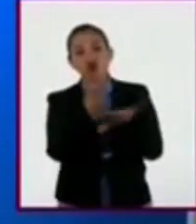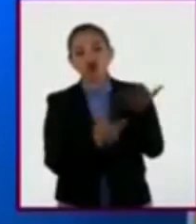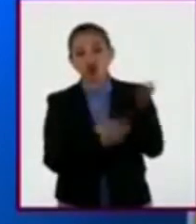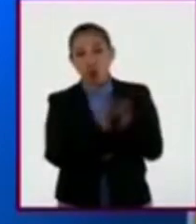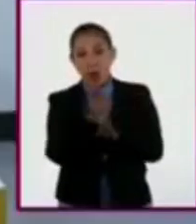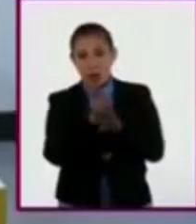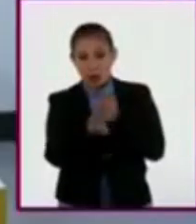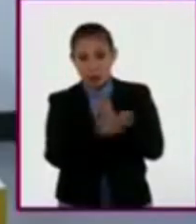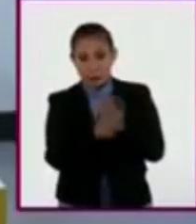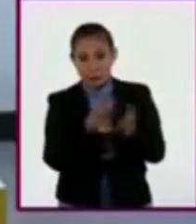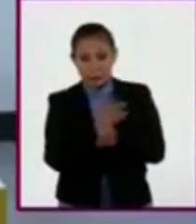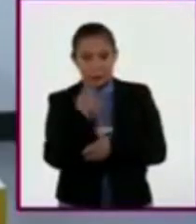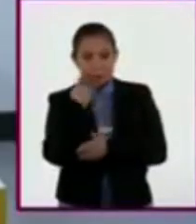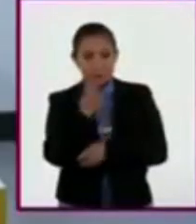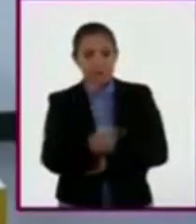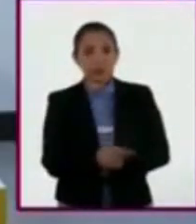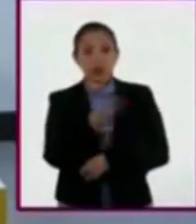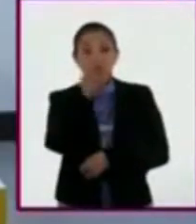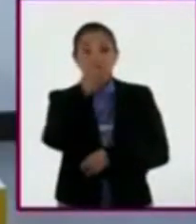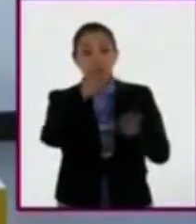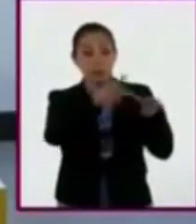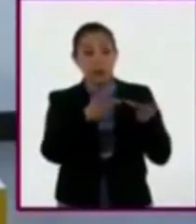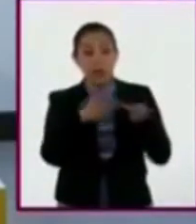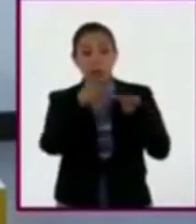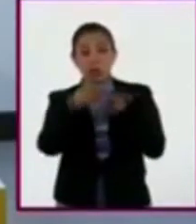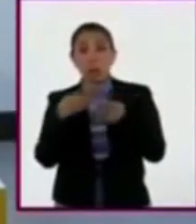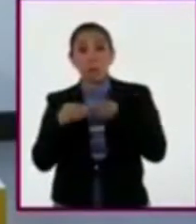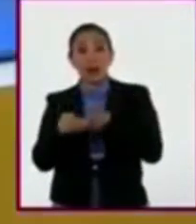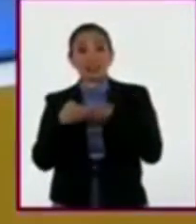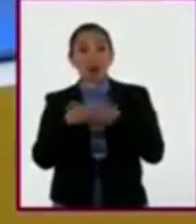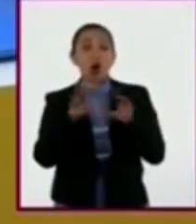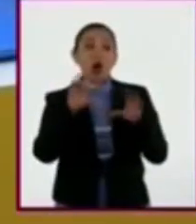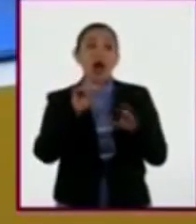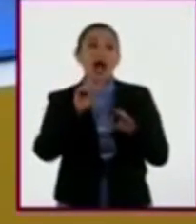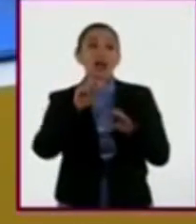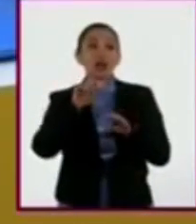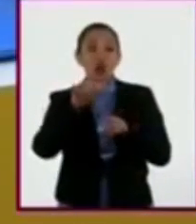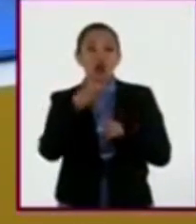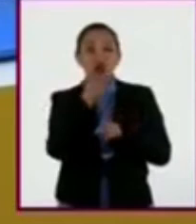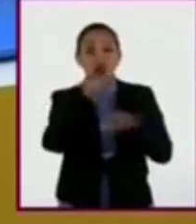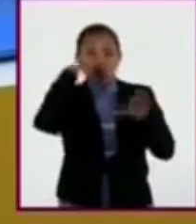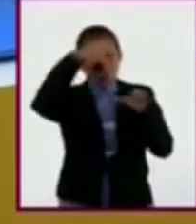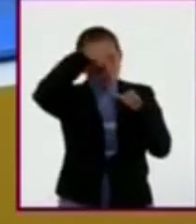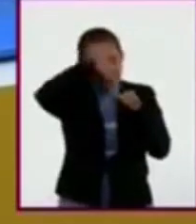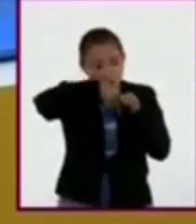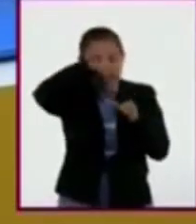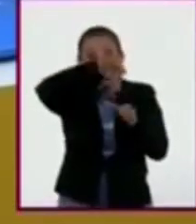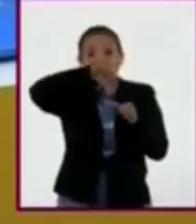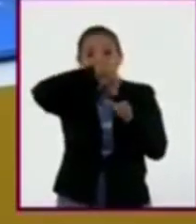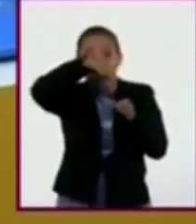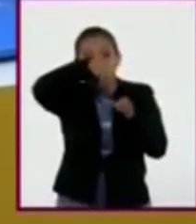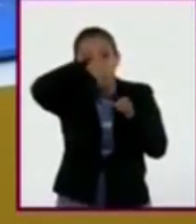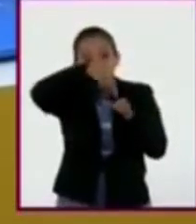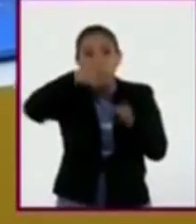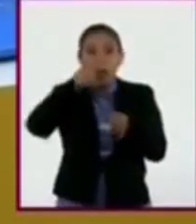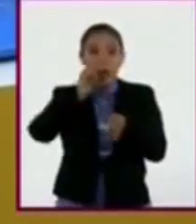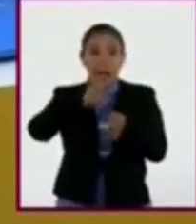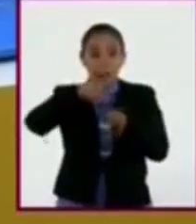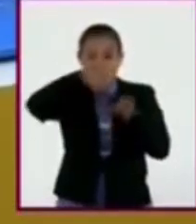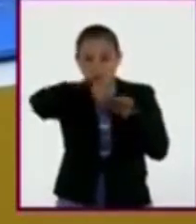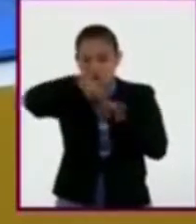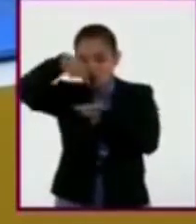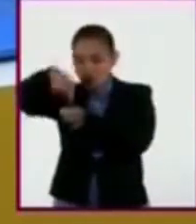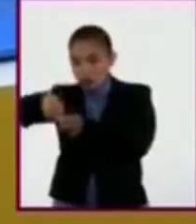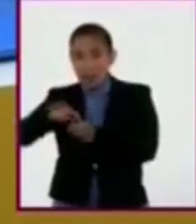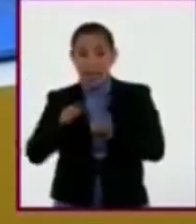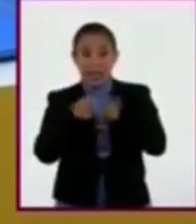los siguientes. Dos platos lisos de plástico o cartón, ambos perforados por el centro con un clavo.